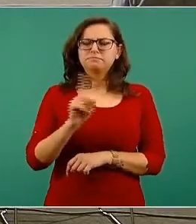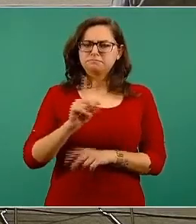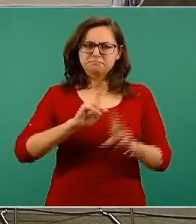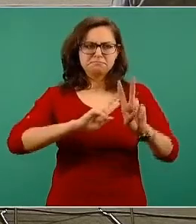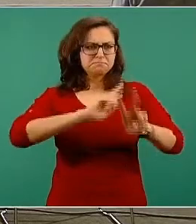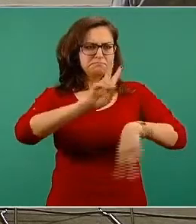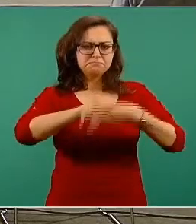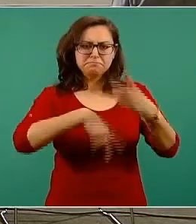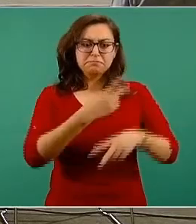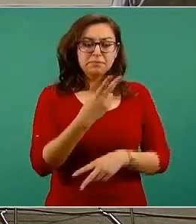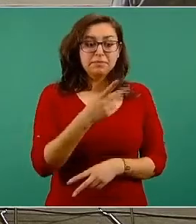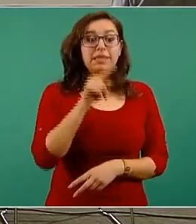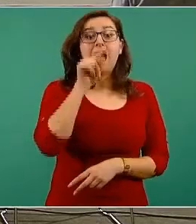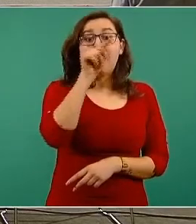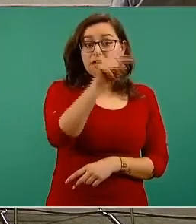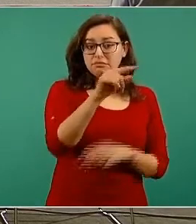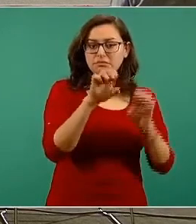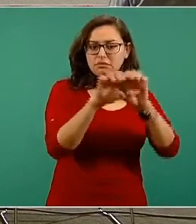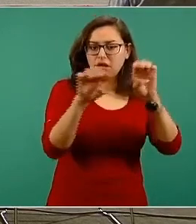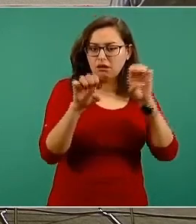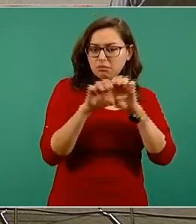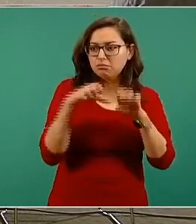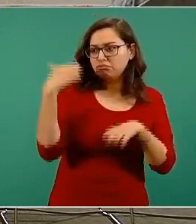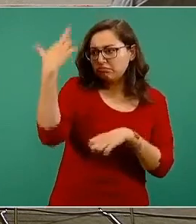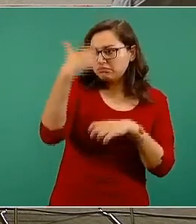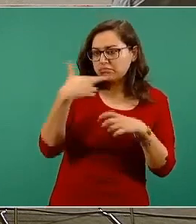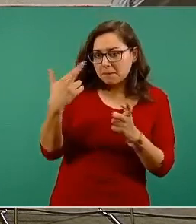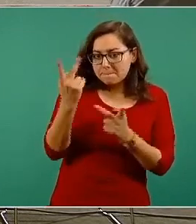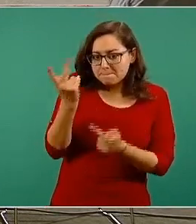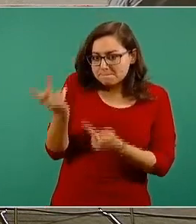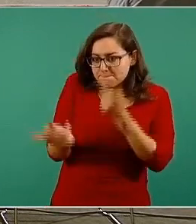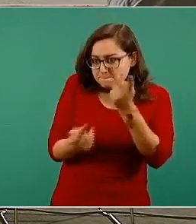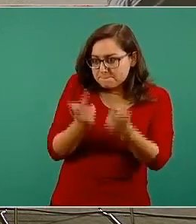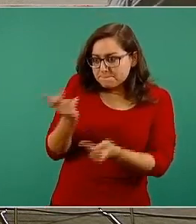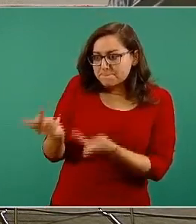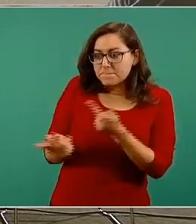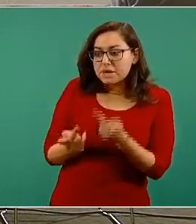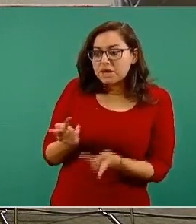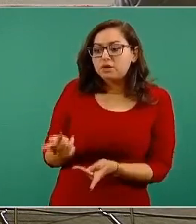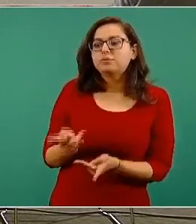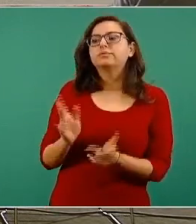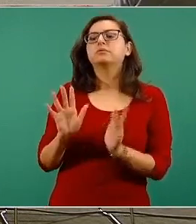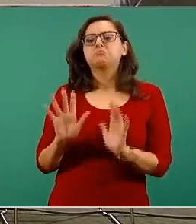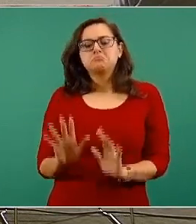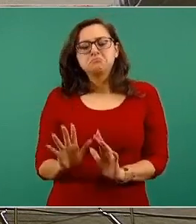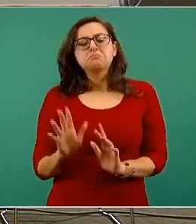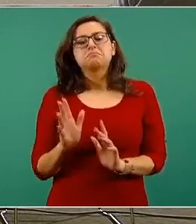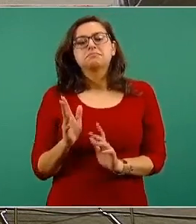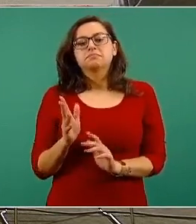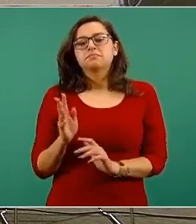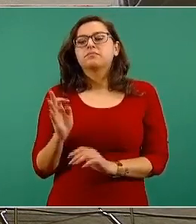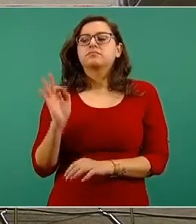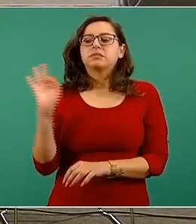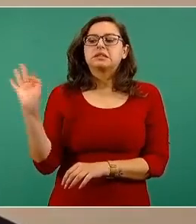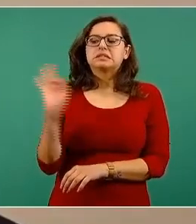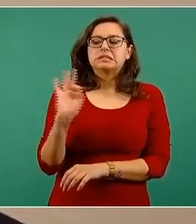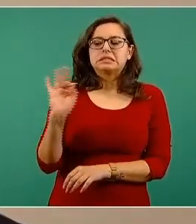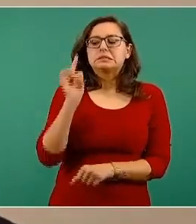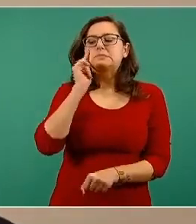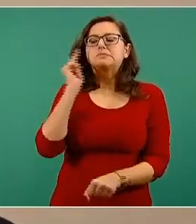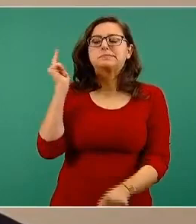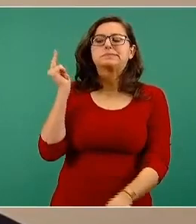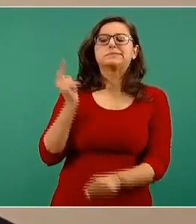a realizar justo en el punto de vacunación, les harán las preguntas específicas que pudieran identificar